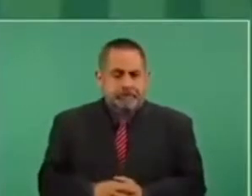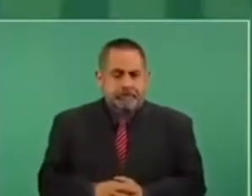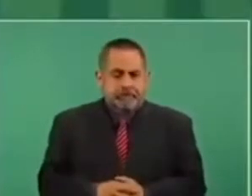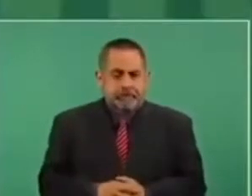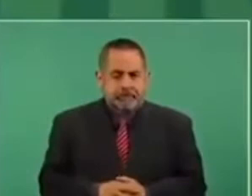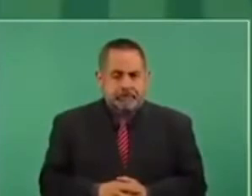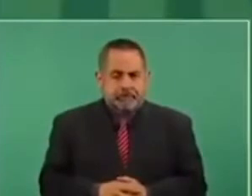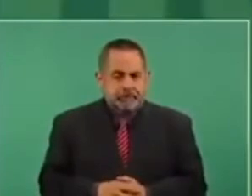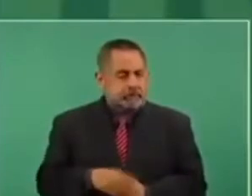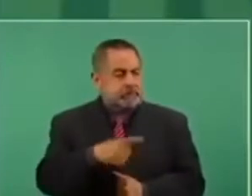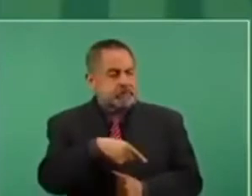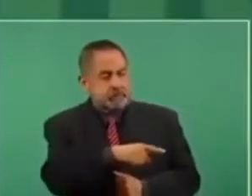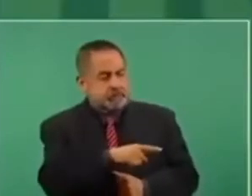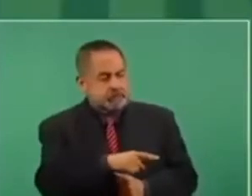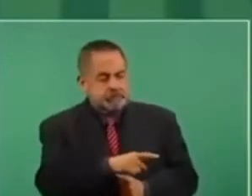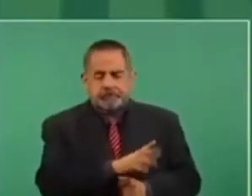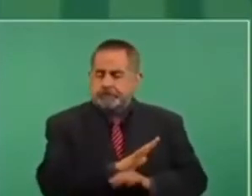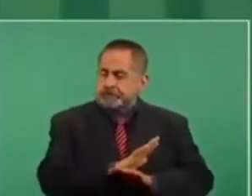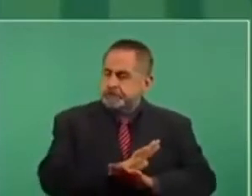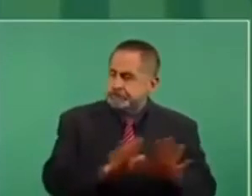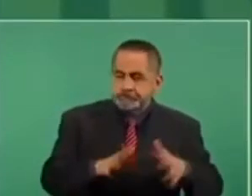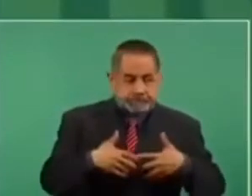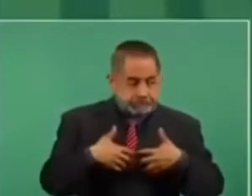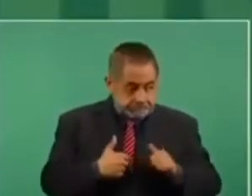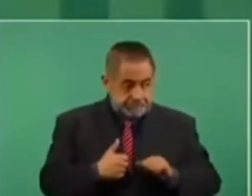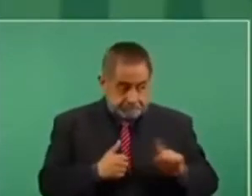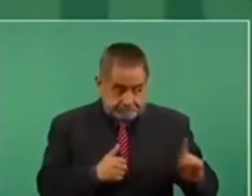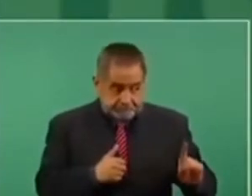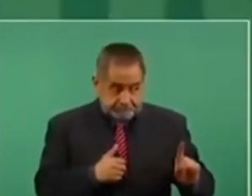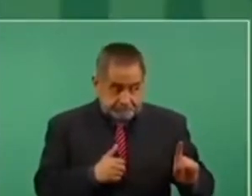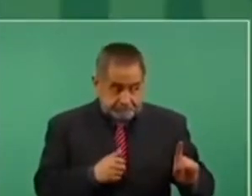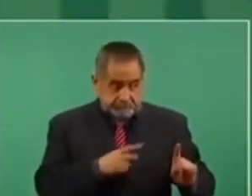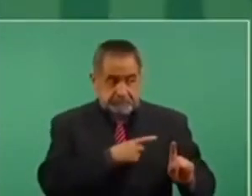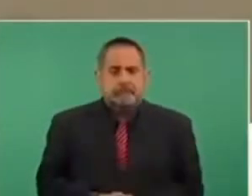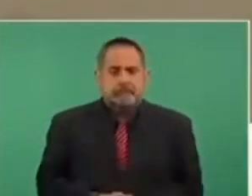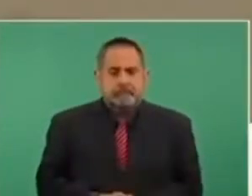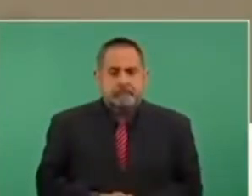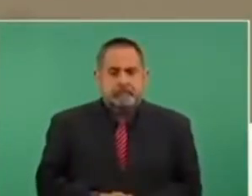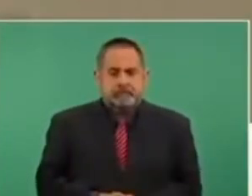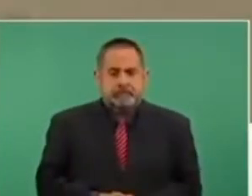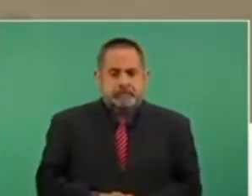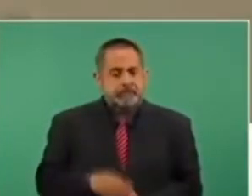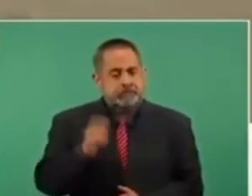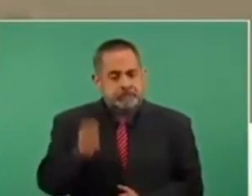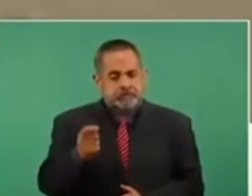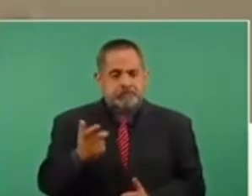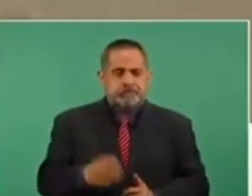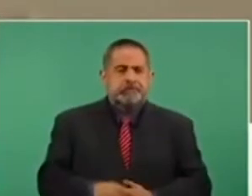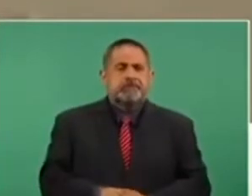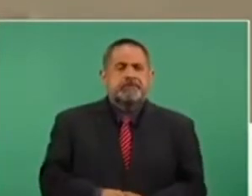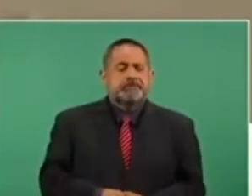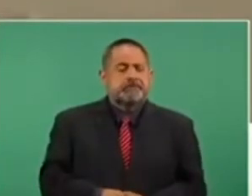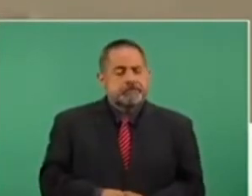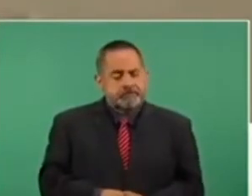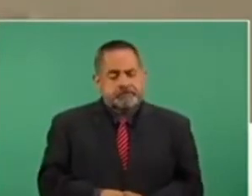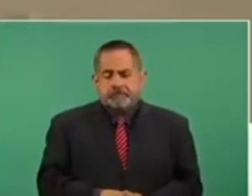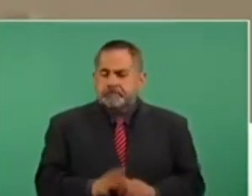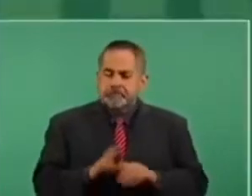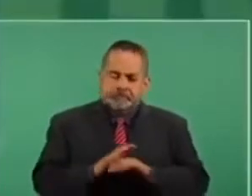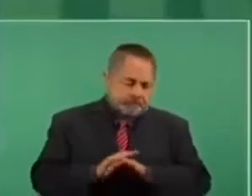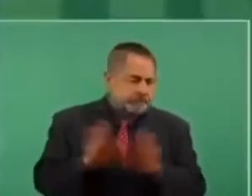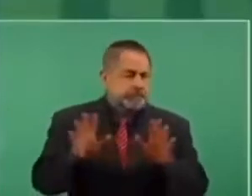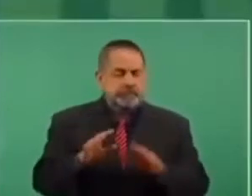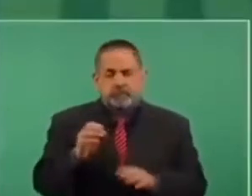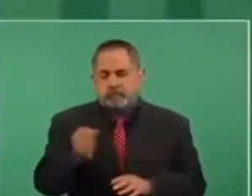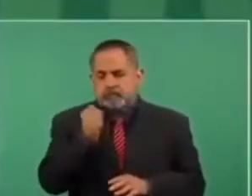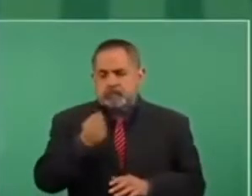y ya entendieron de que había que llegar a un acuerdo. Entonces, ya afortunadamente se